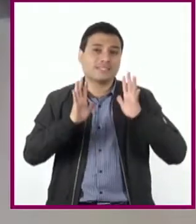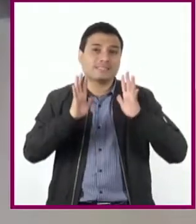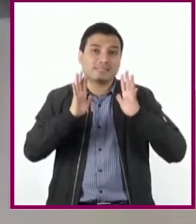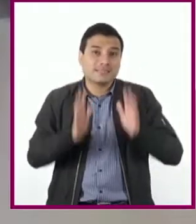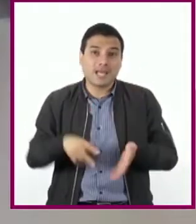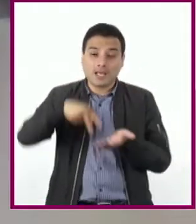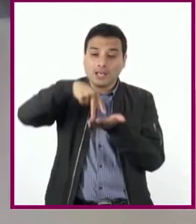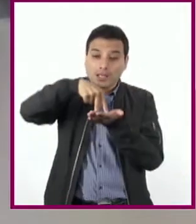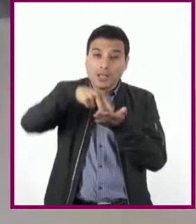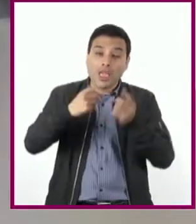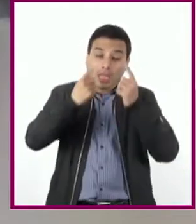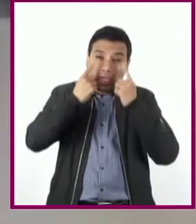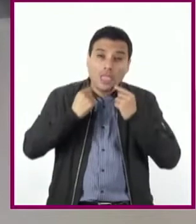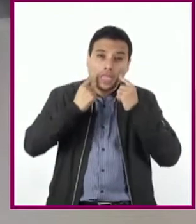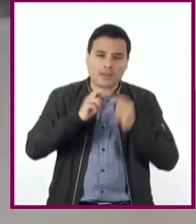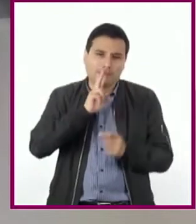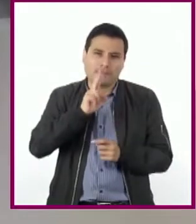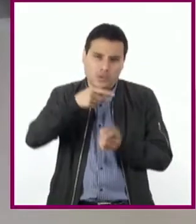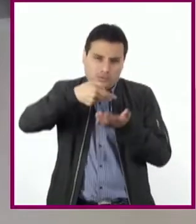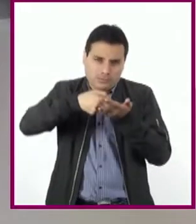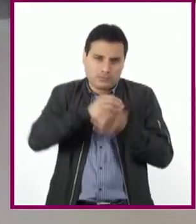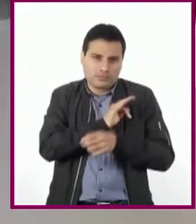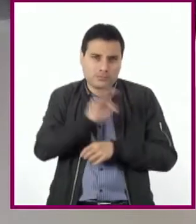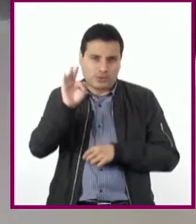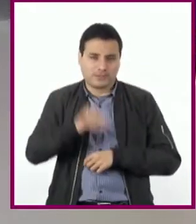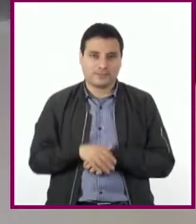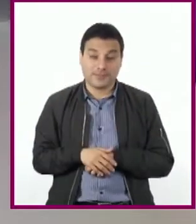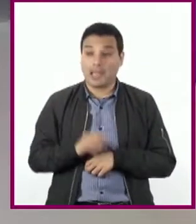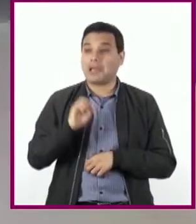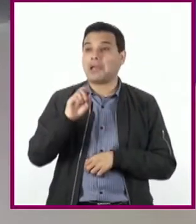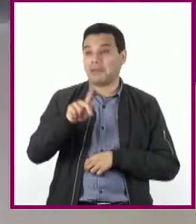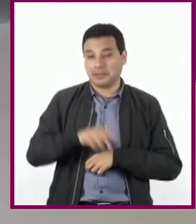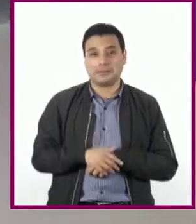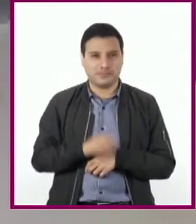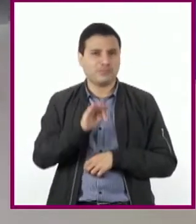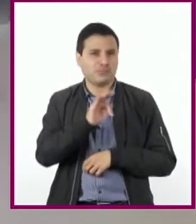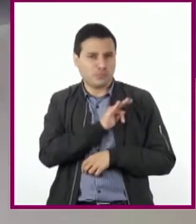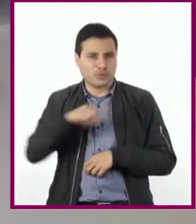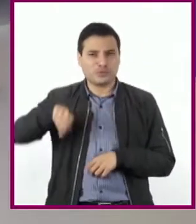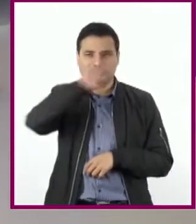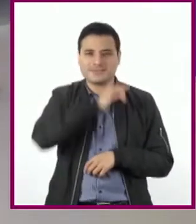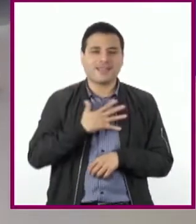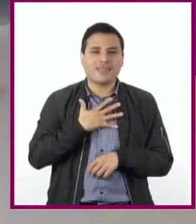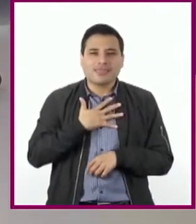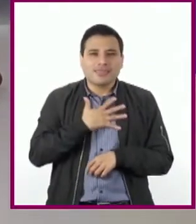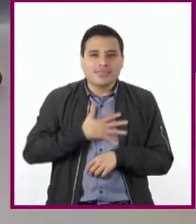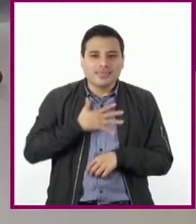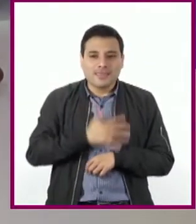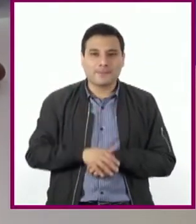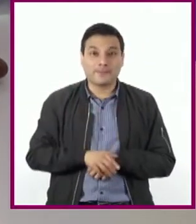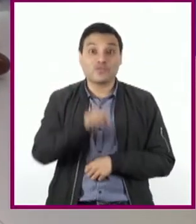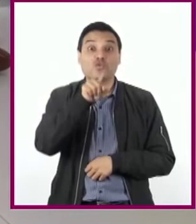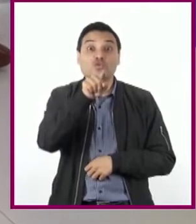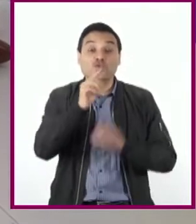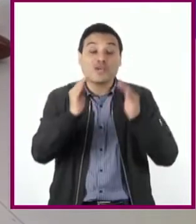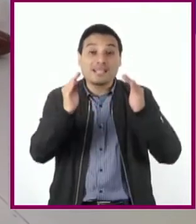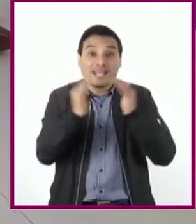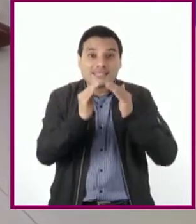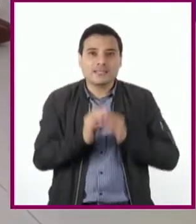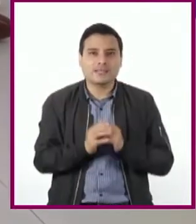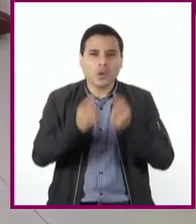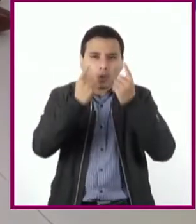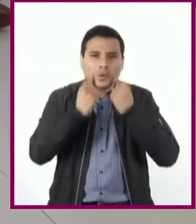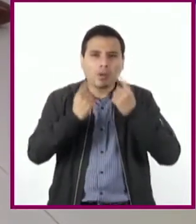pie. Bueno, siendo así, vamos a explorar. Quédate en el piso. ¿Ustedes en casa cómo